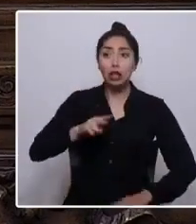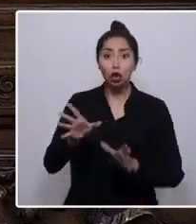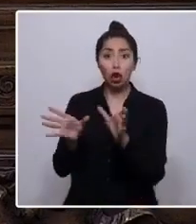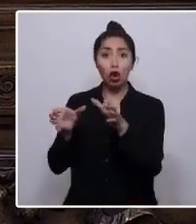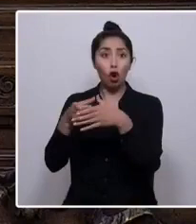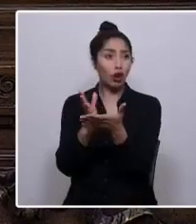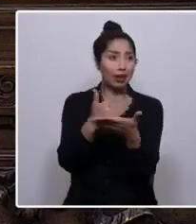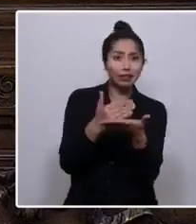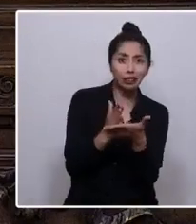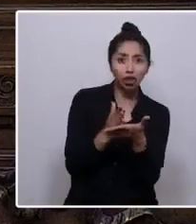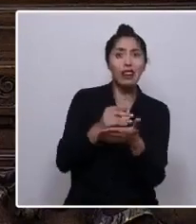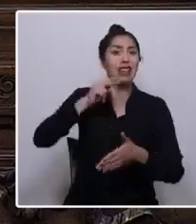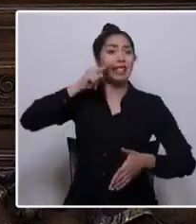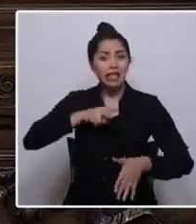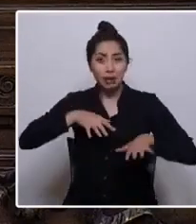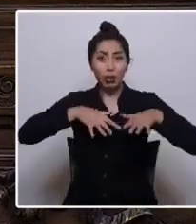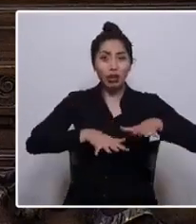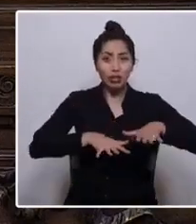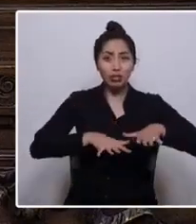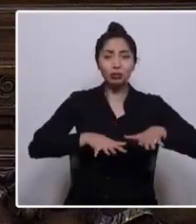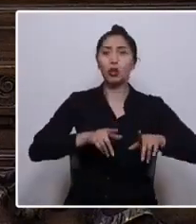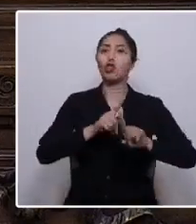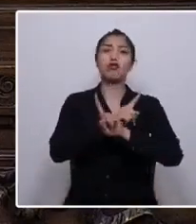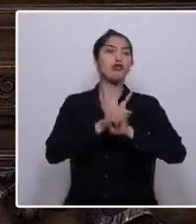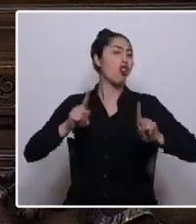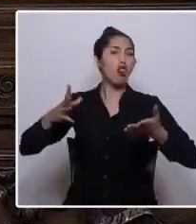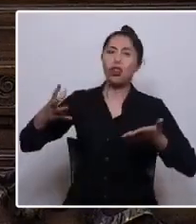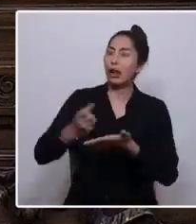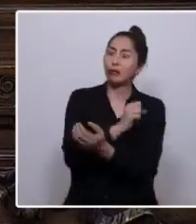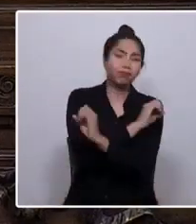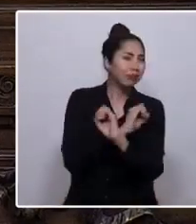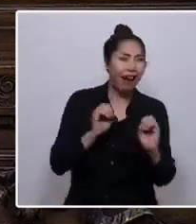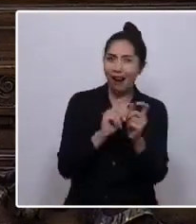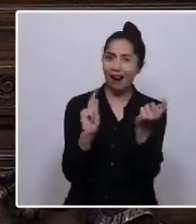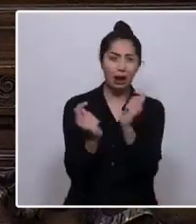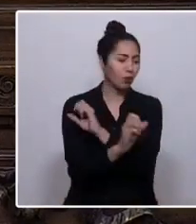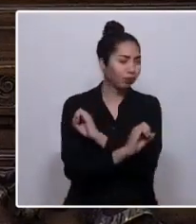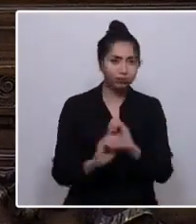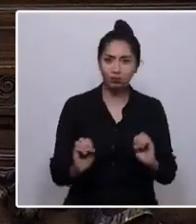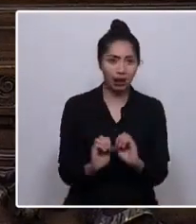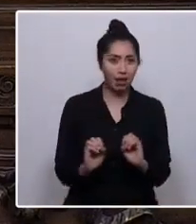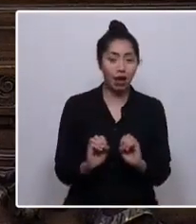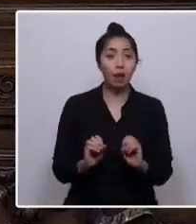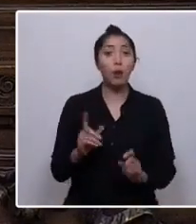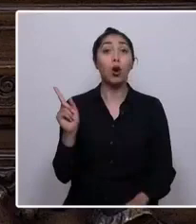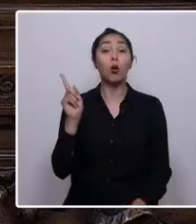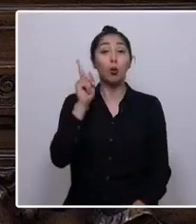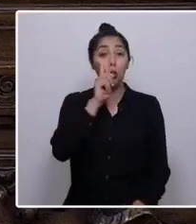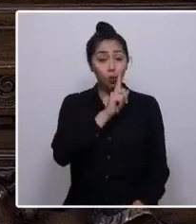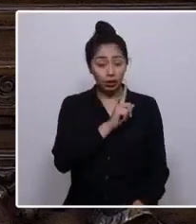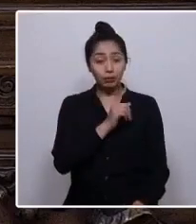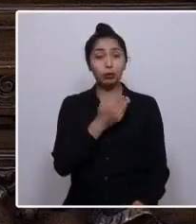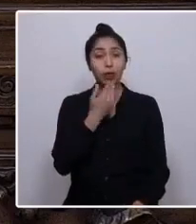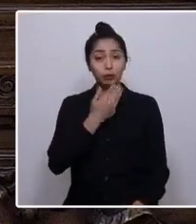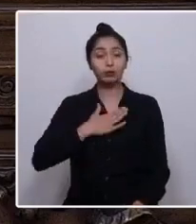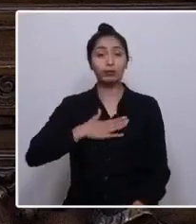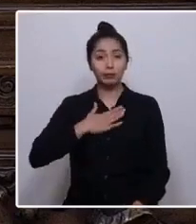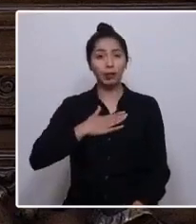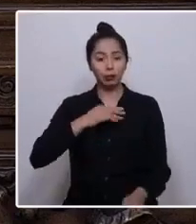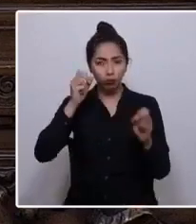sin movilización no conquistaremos ningún cambio por último queremos hacer una